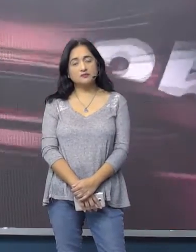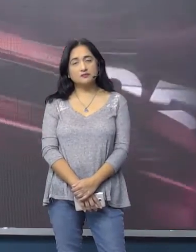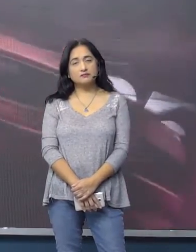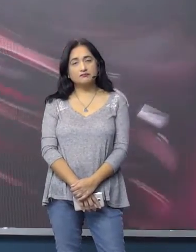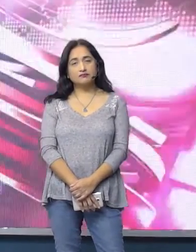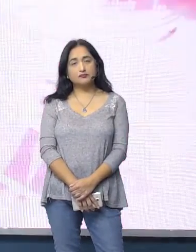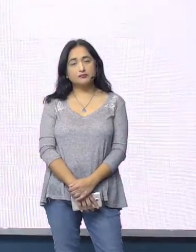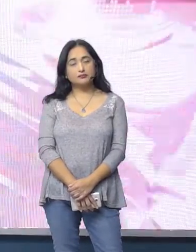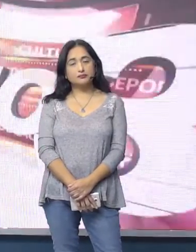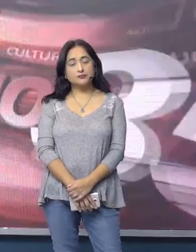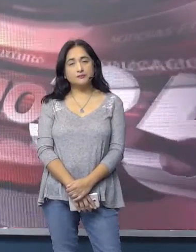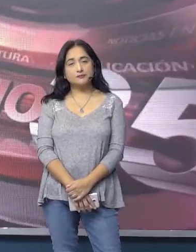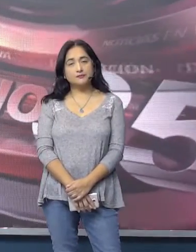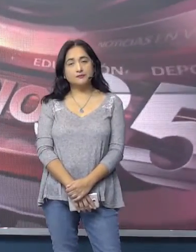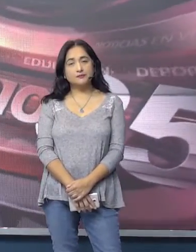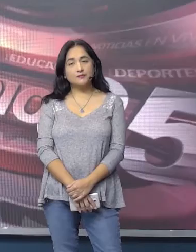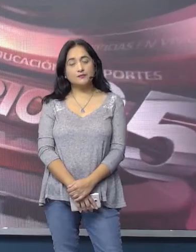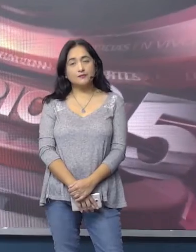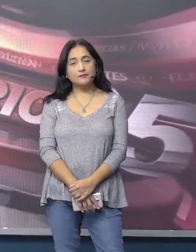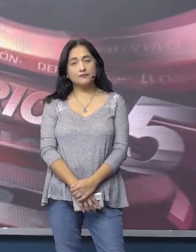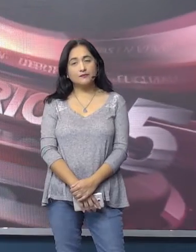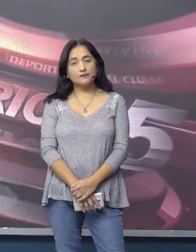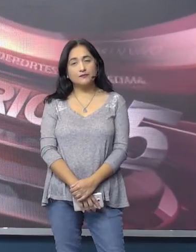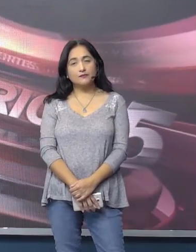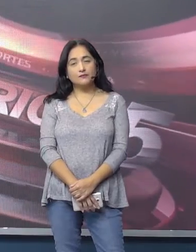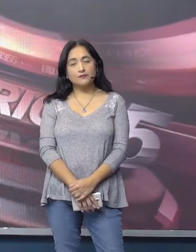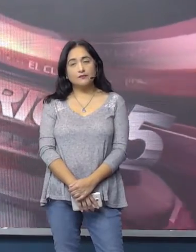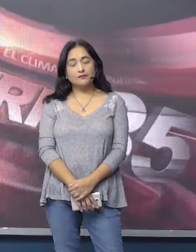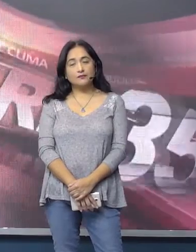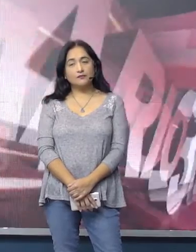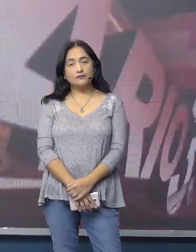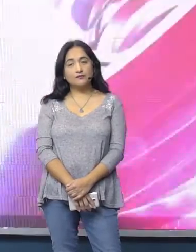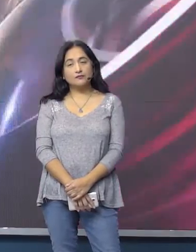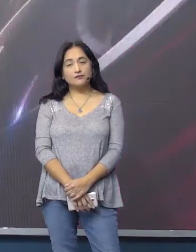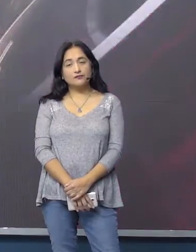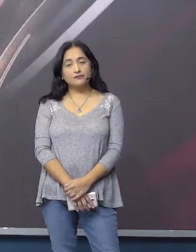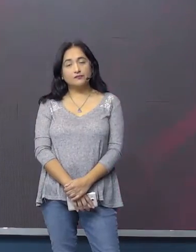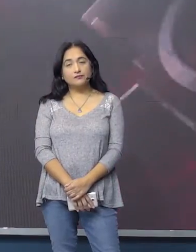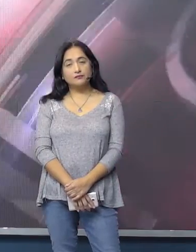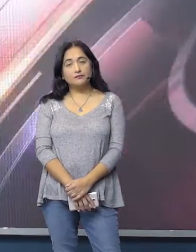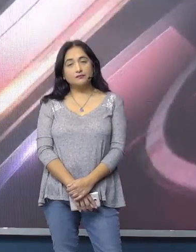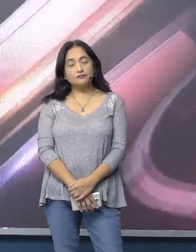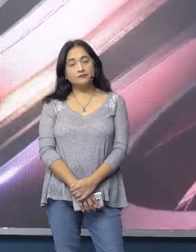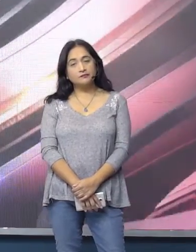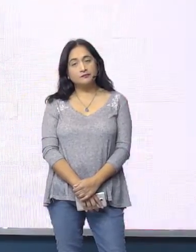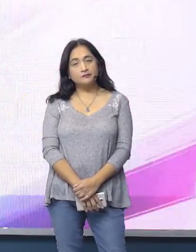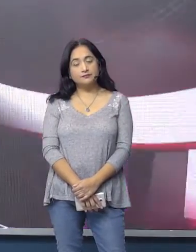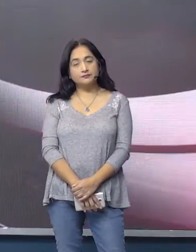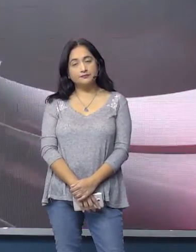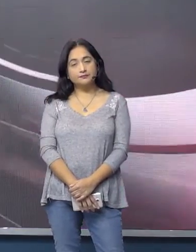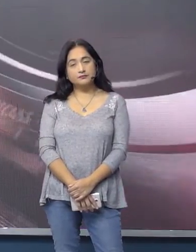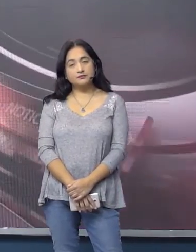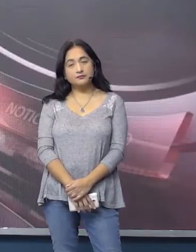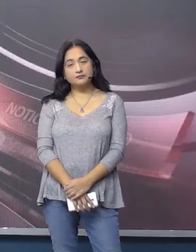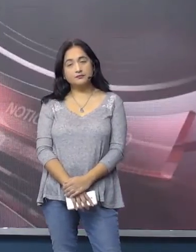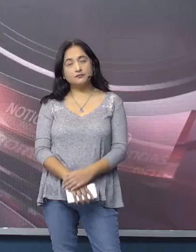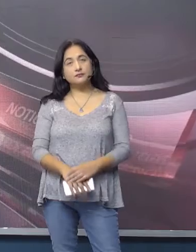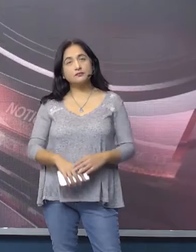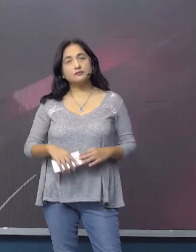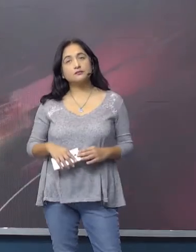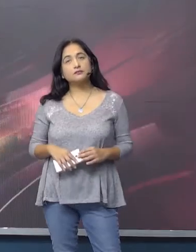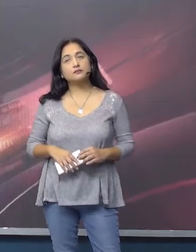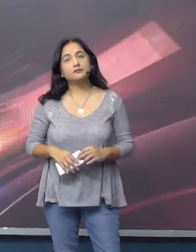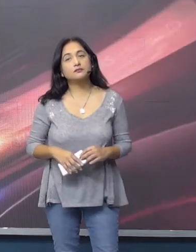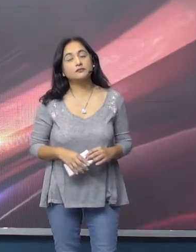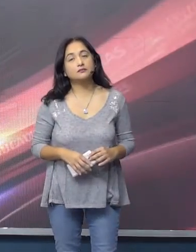ese momento de que los gremios paritarios de la provincia, en representación de todos los docentes de los distintos